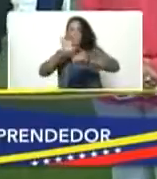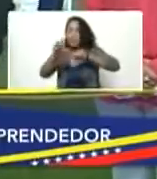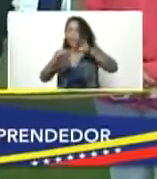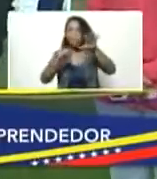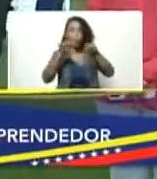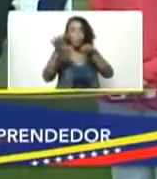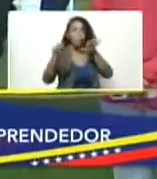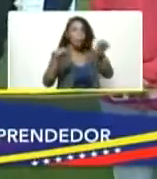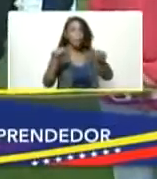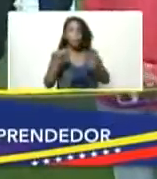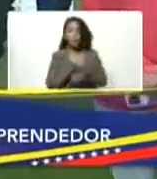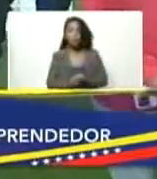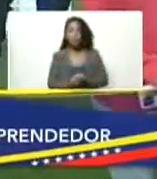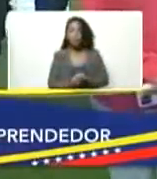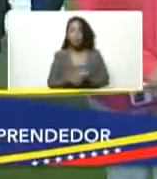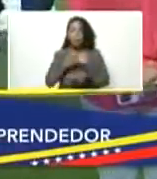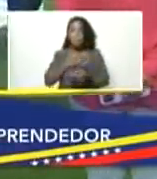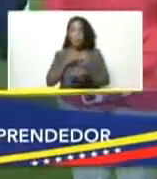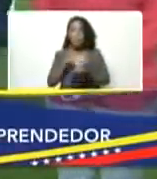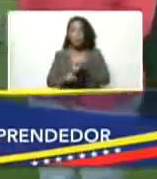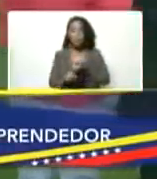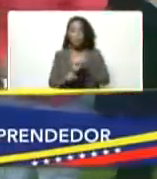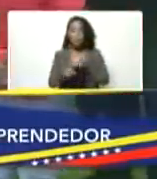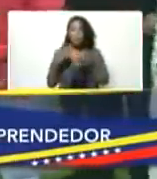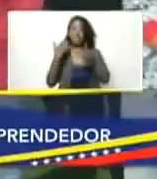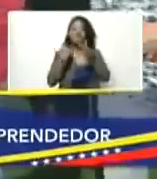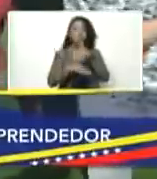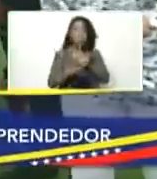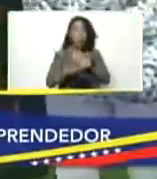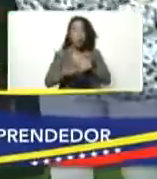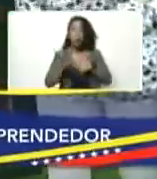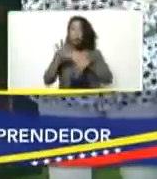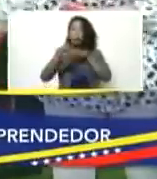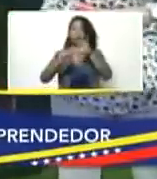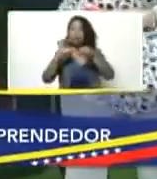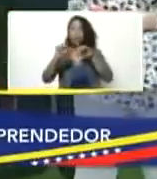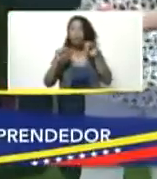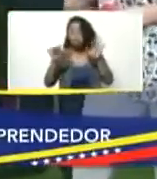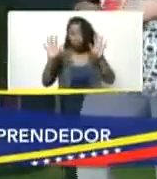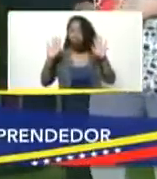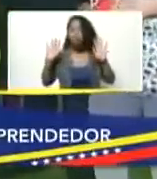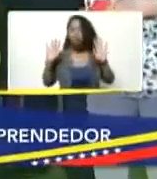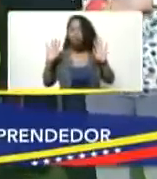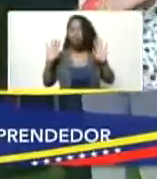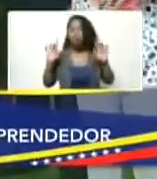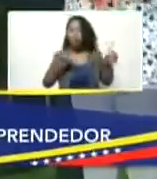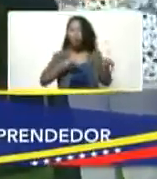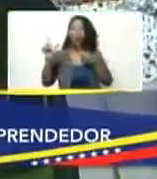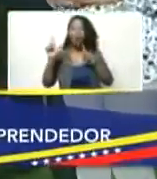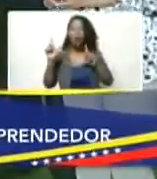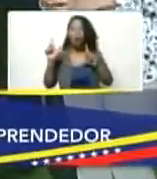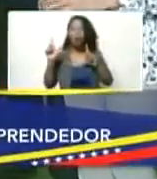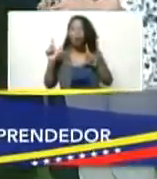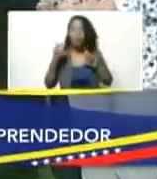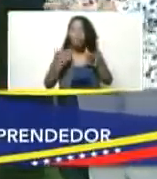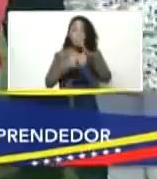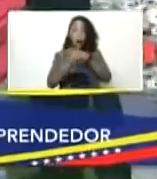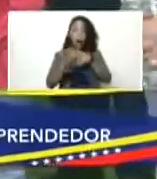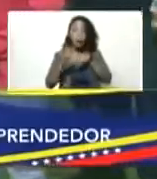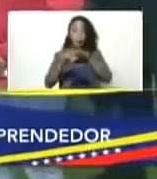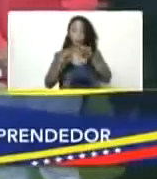shopping. Silita. Nos vamos de shopping. ¿Ah? ¿Lista? Para ir de